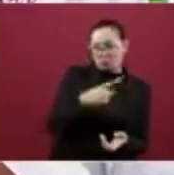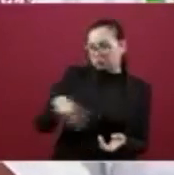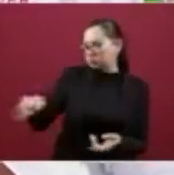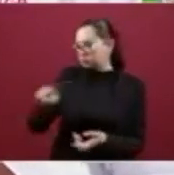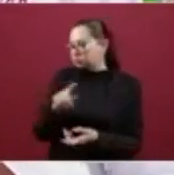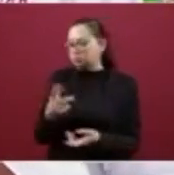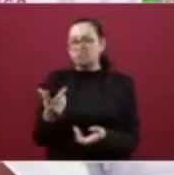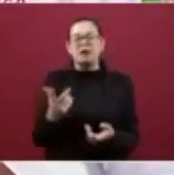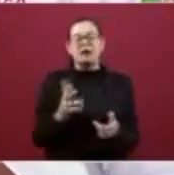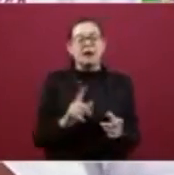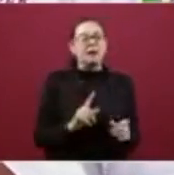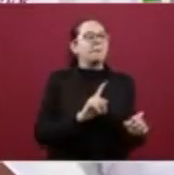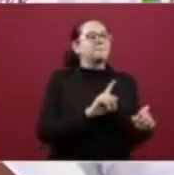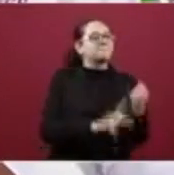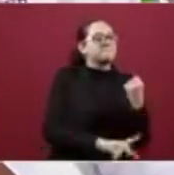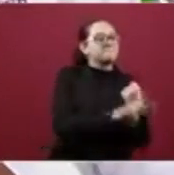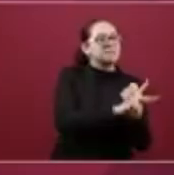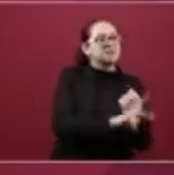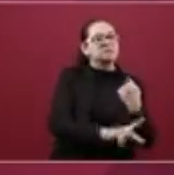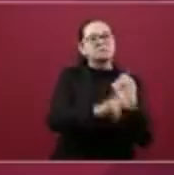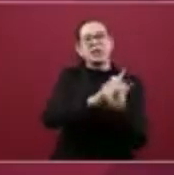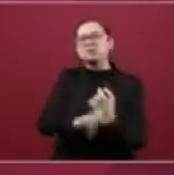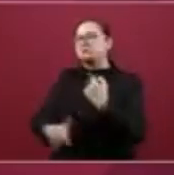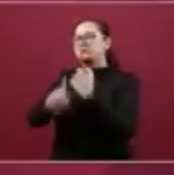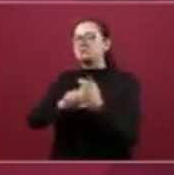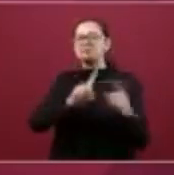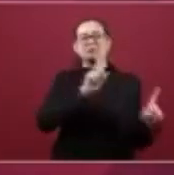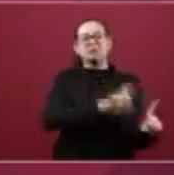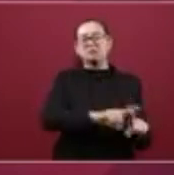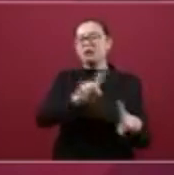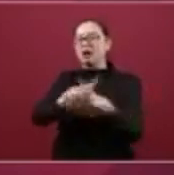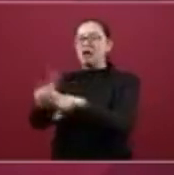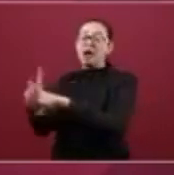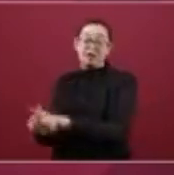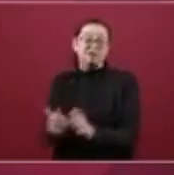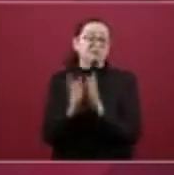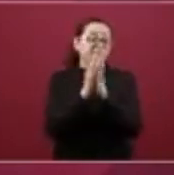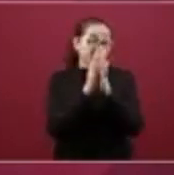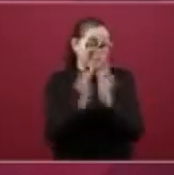así podemos señalar Francia. Su relación